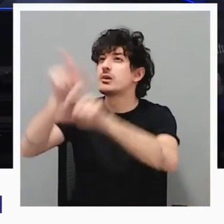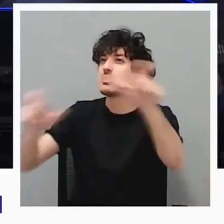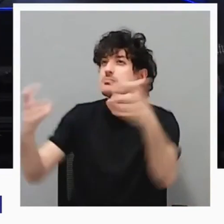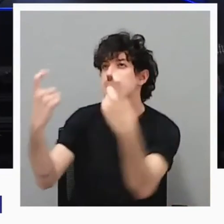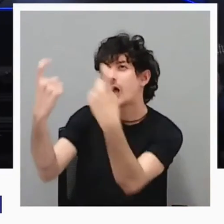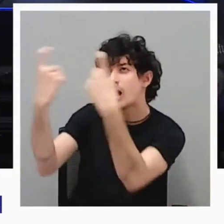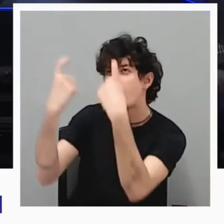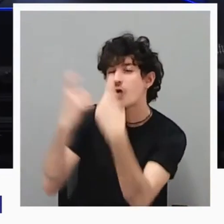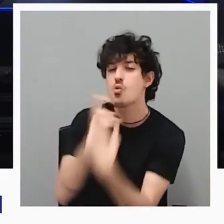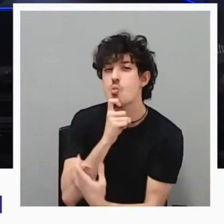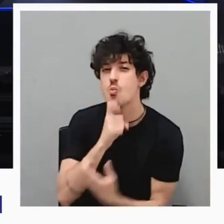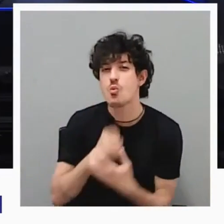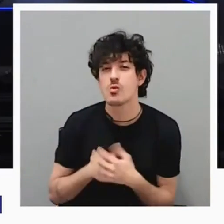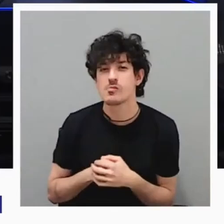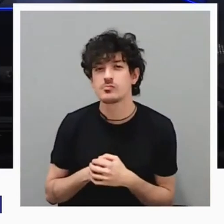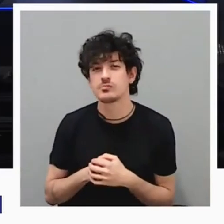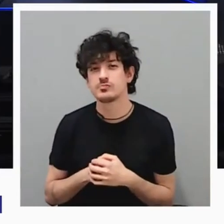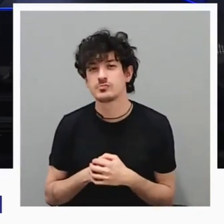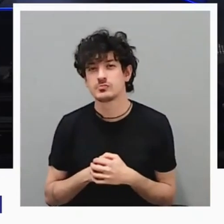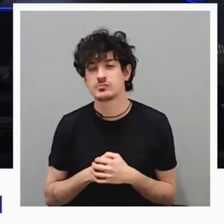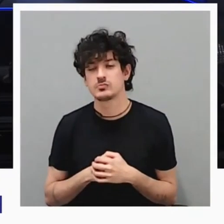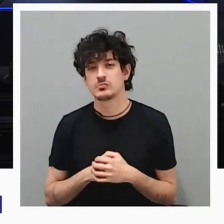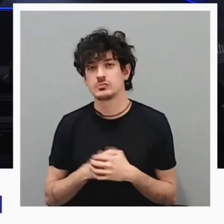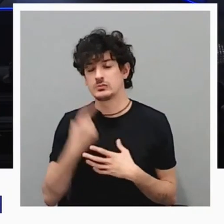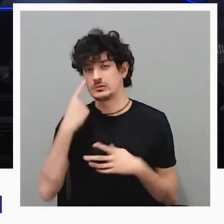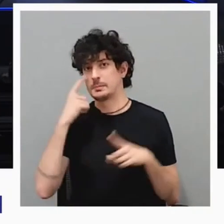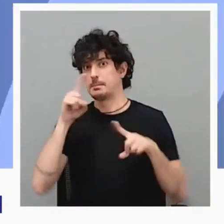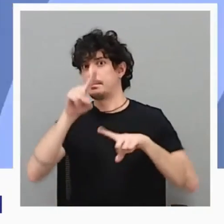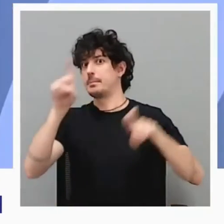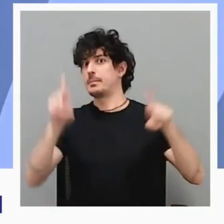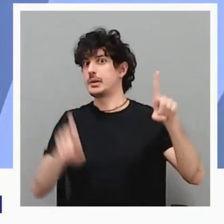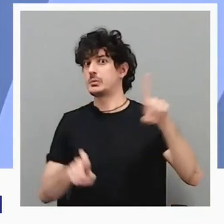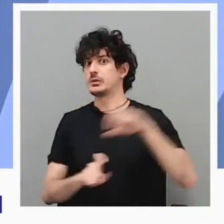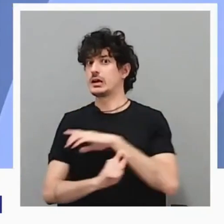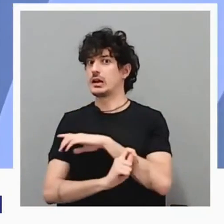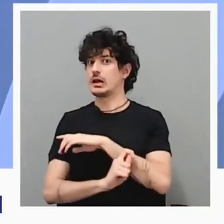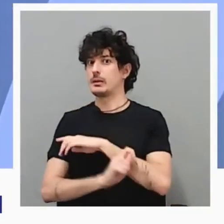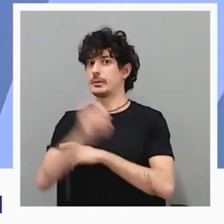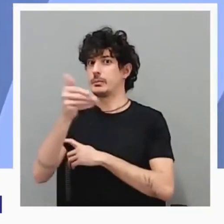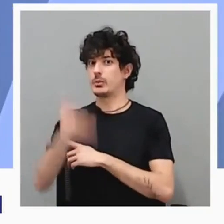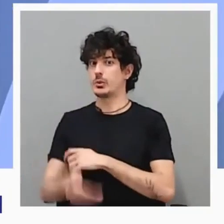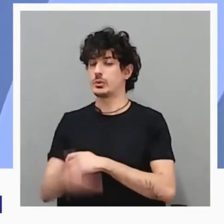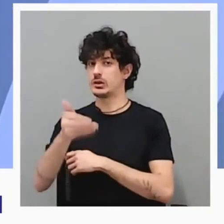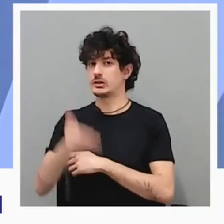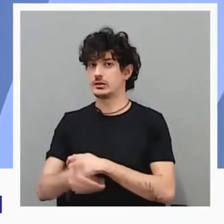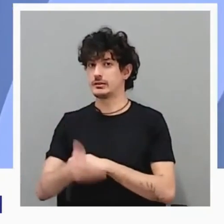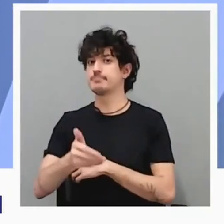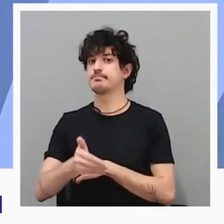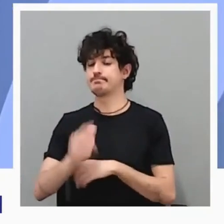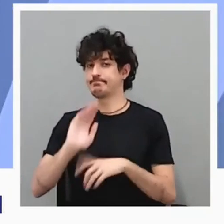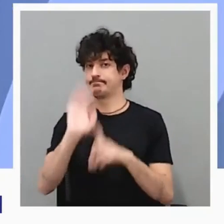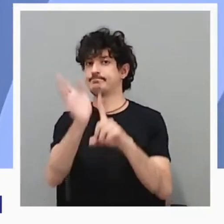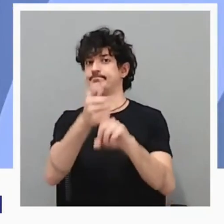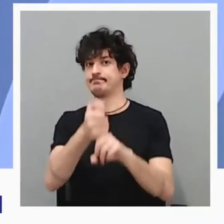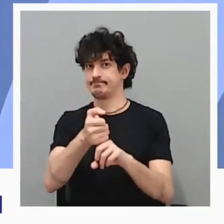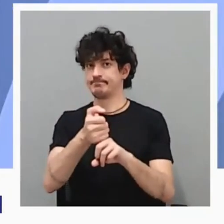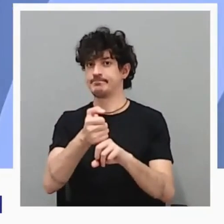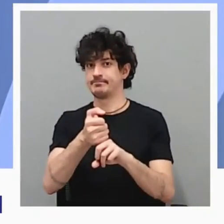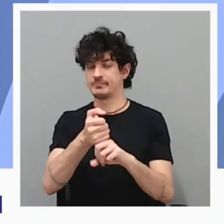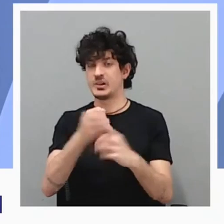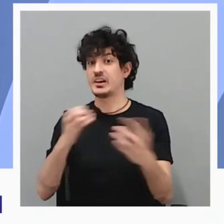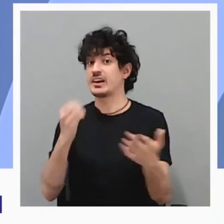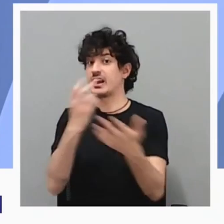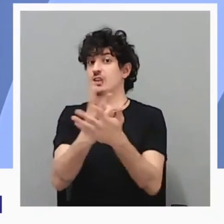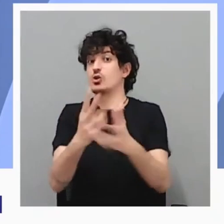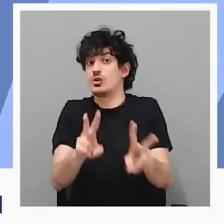Pues ha dado con la pregunta clave, porque precisamente yo creo que uno de los grandes retos de la innovación social, como yo decía